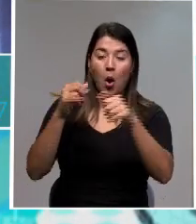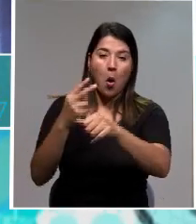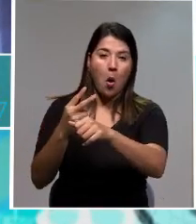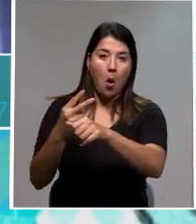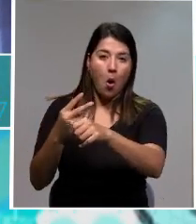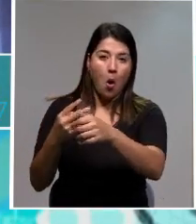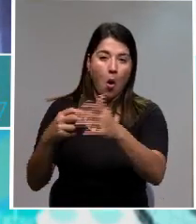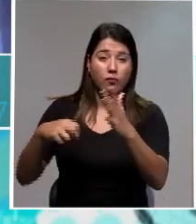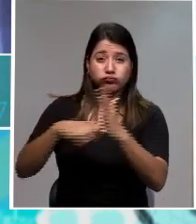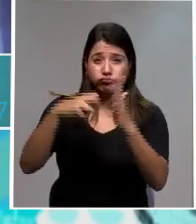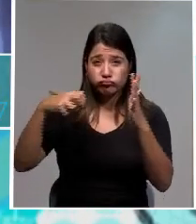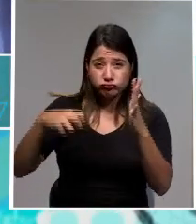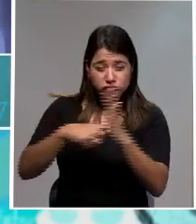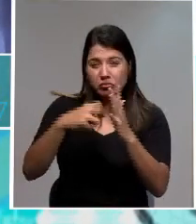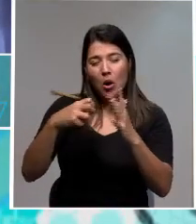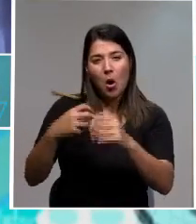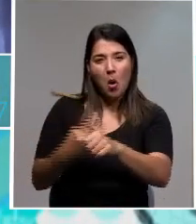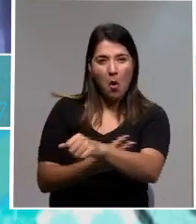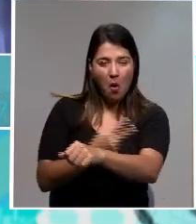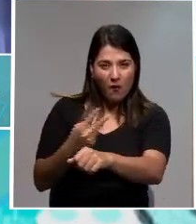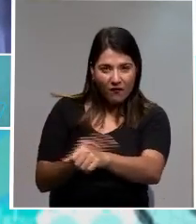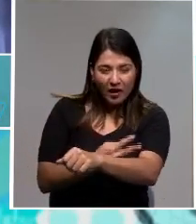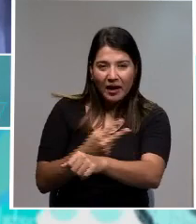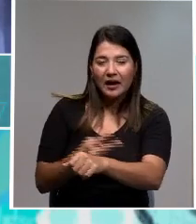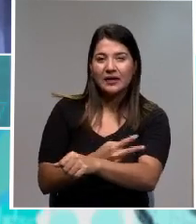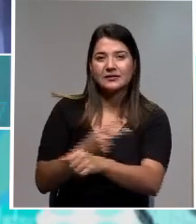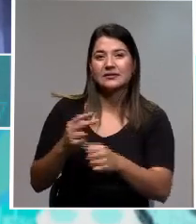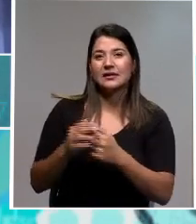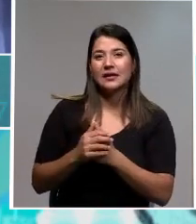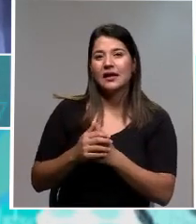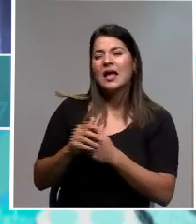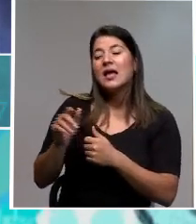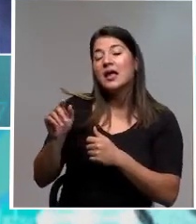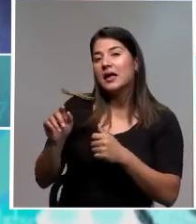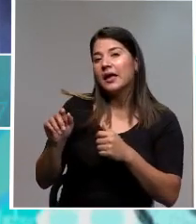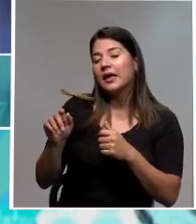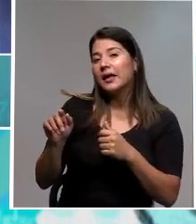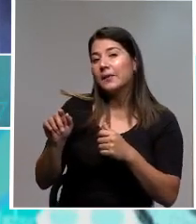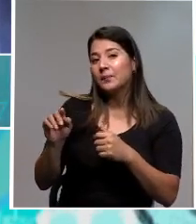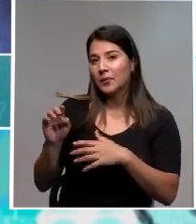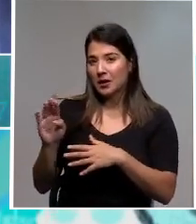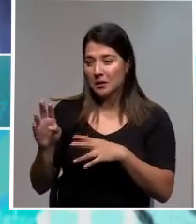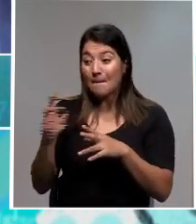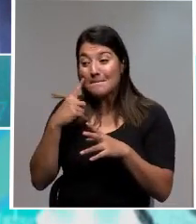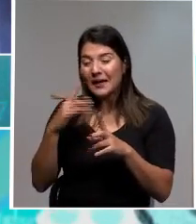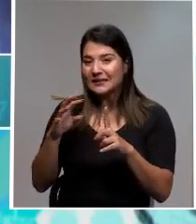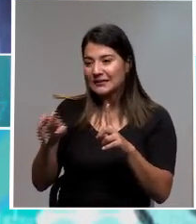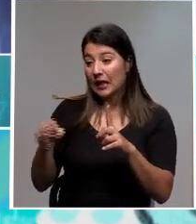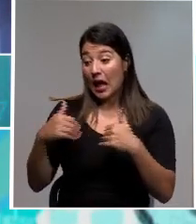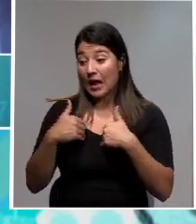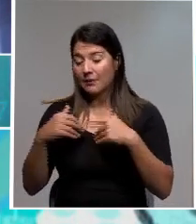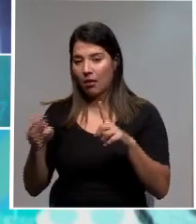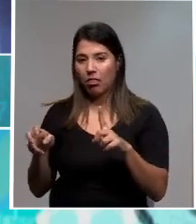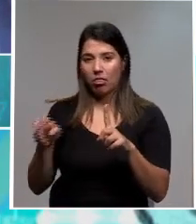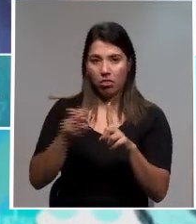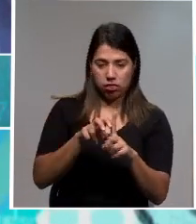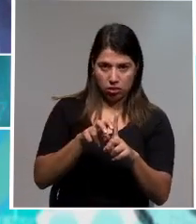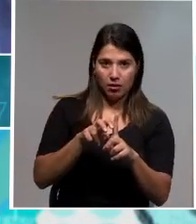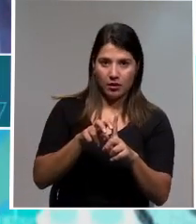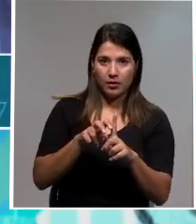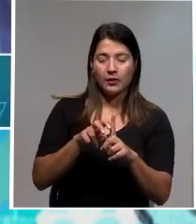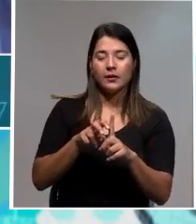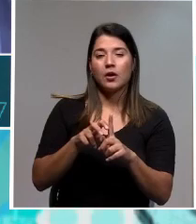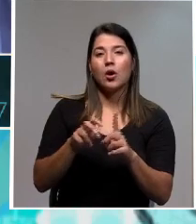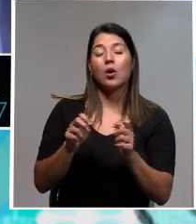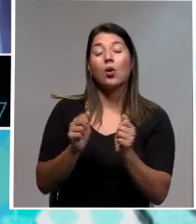llama Mycobacterium bovis, que es posiblemente una de las bacterias más similares a el agente causante de la tuberculosis, que se llama